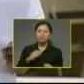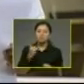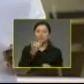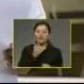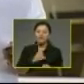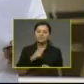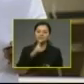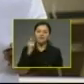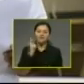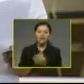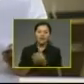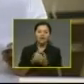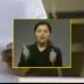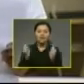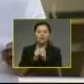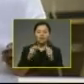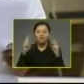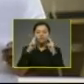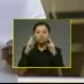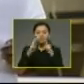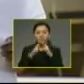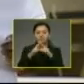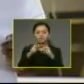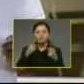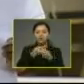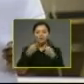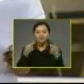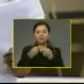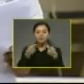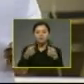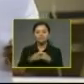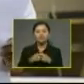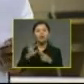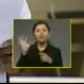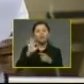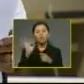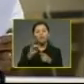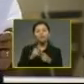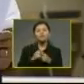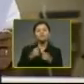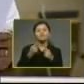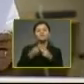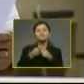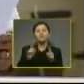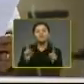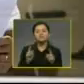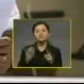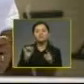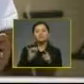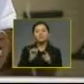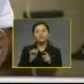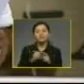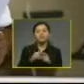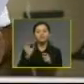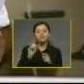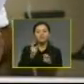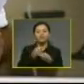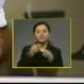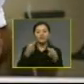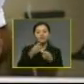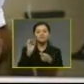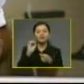que significa con conocimiento de que era falsa, o con indiferencia negligente respecto de si era falsa o